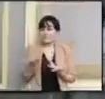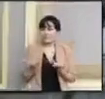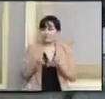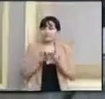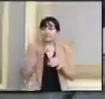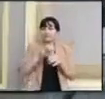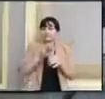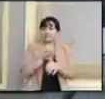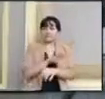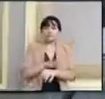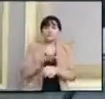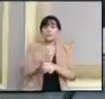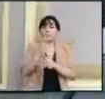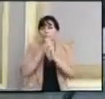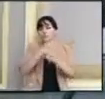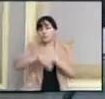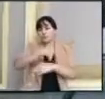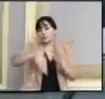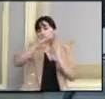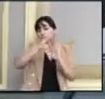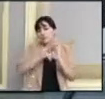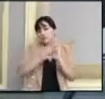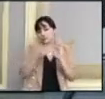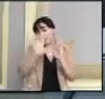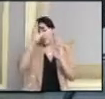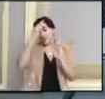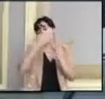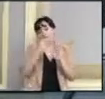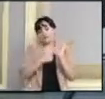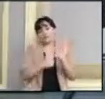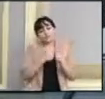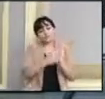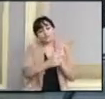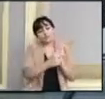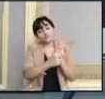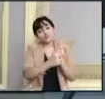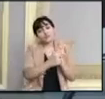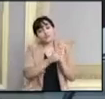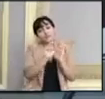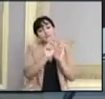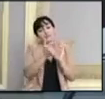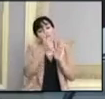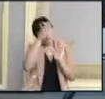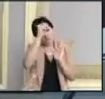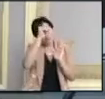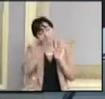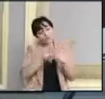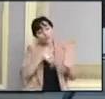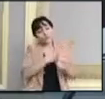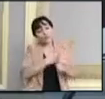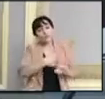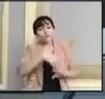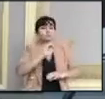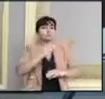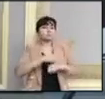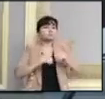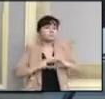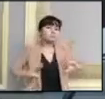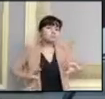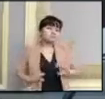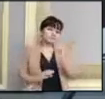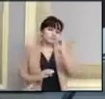electrónica el resultado de la votación en todos sus términos es el siguiente 37 votos a favor cero votos en contra y cero